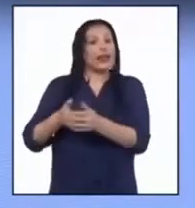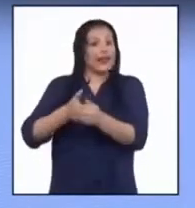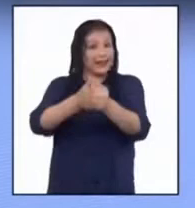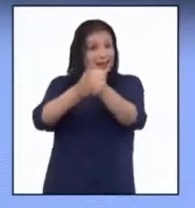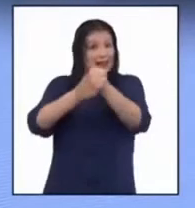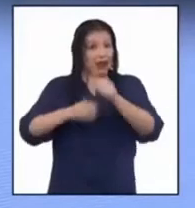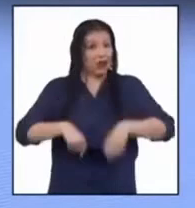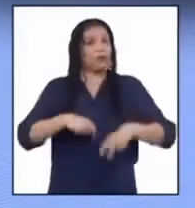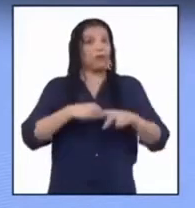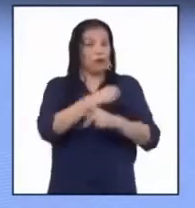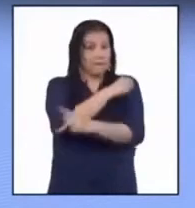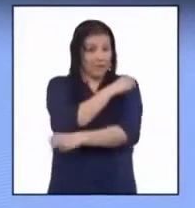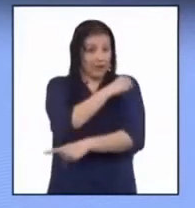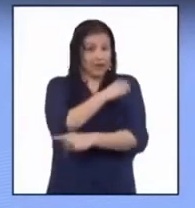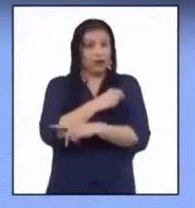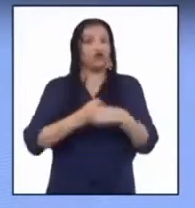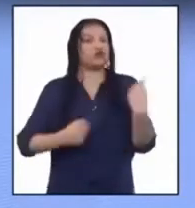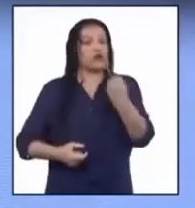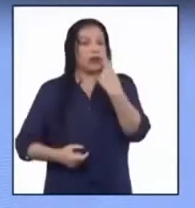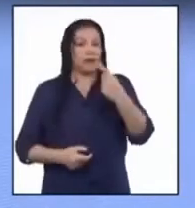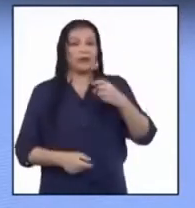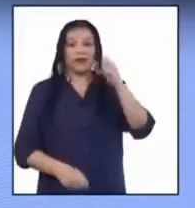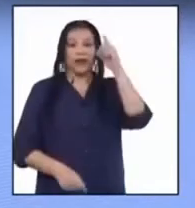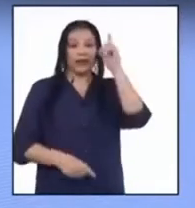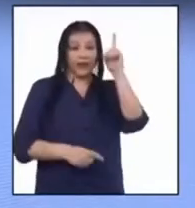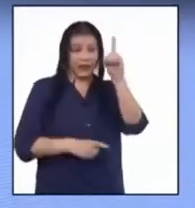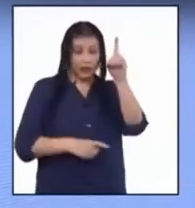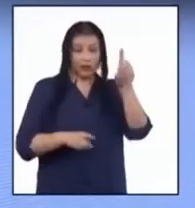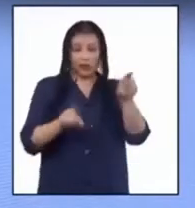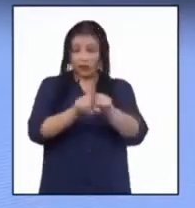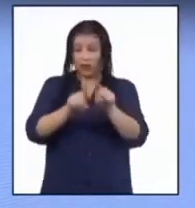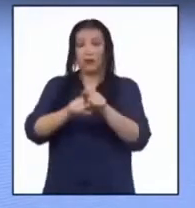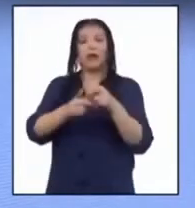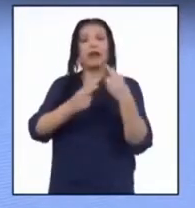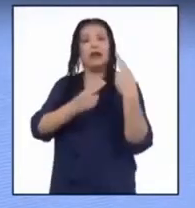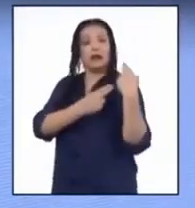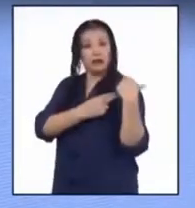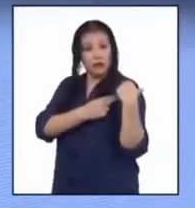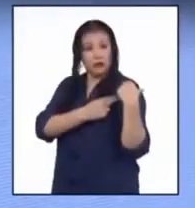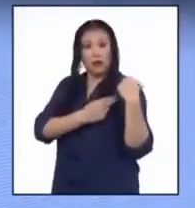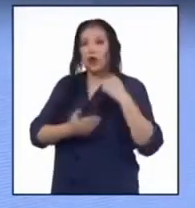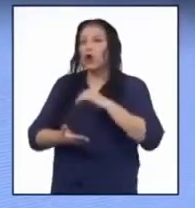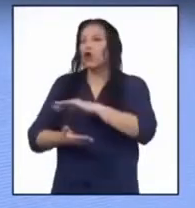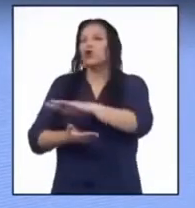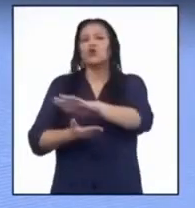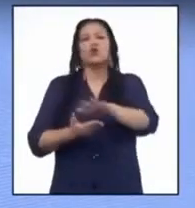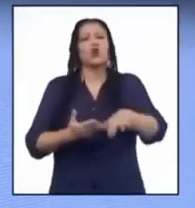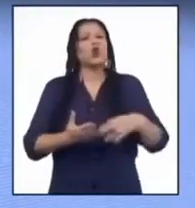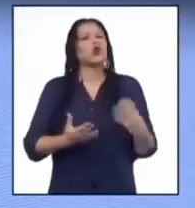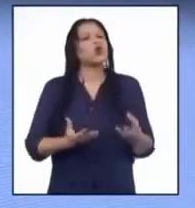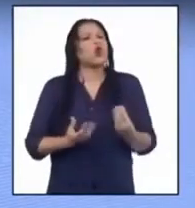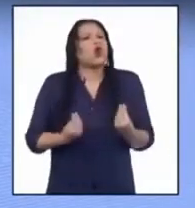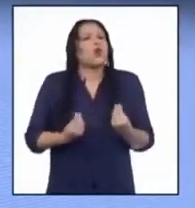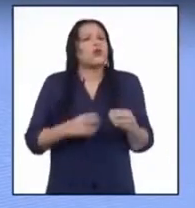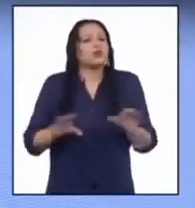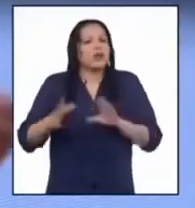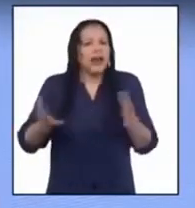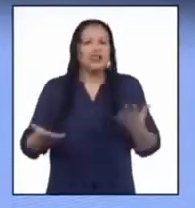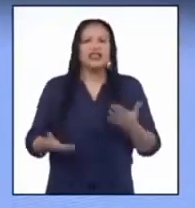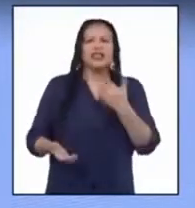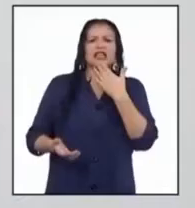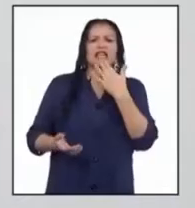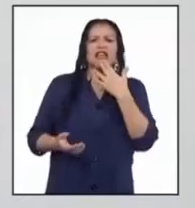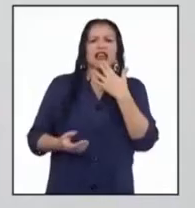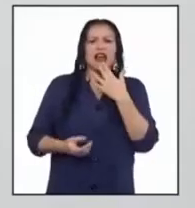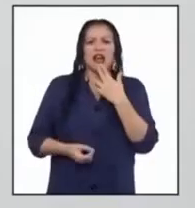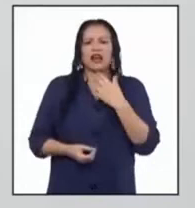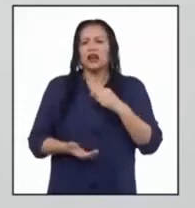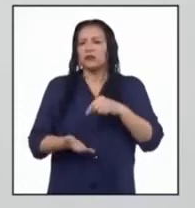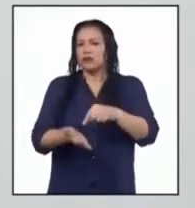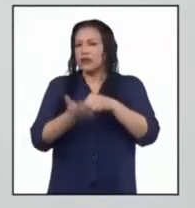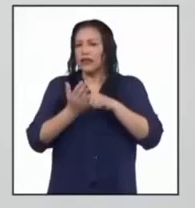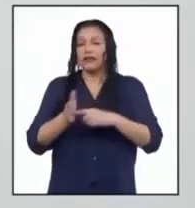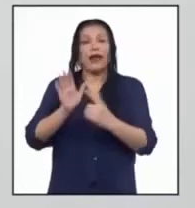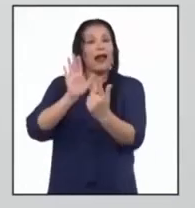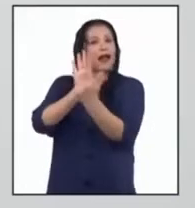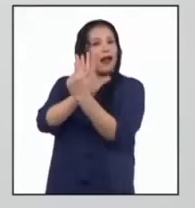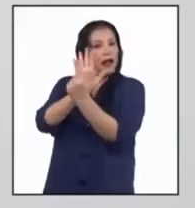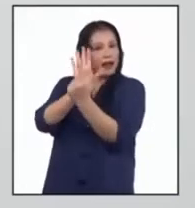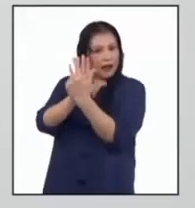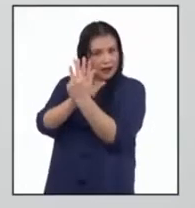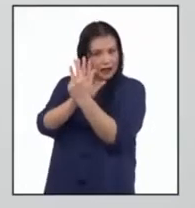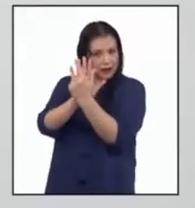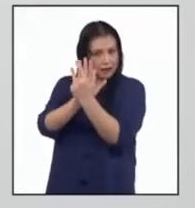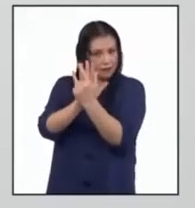solo se establecen nuestros derechos, sino también nuestros deberes. Todo el actuar de la nación está regulado por la ley. Hay que tener